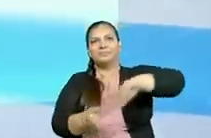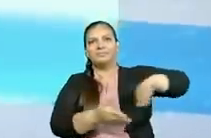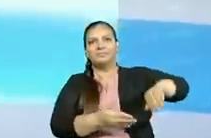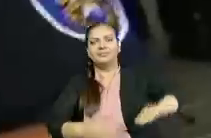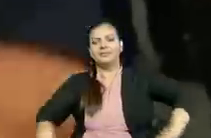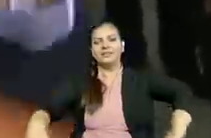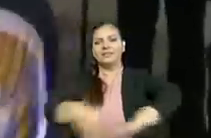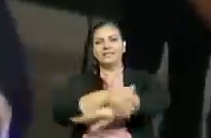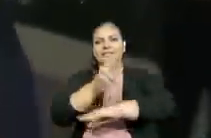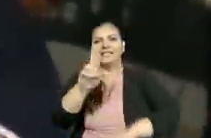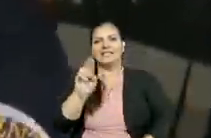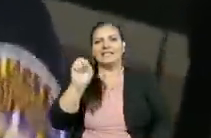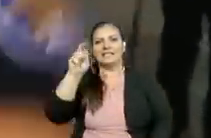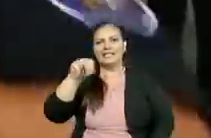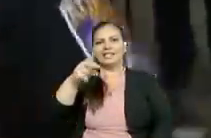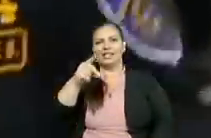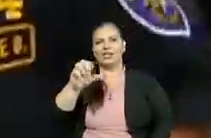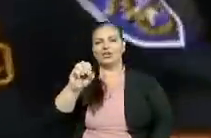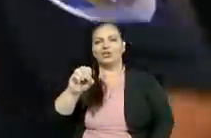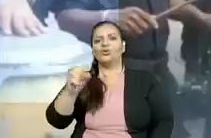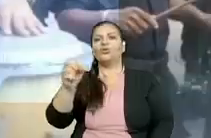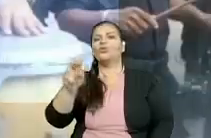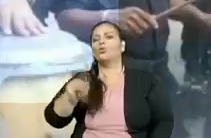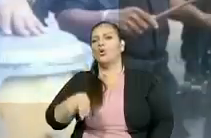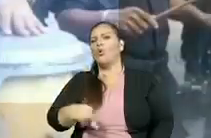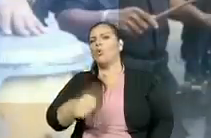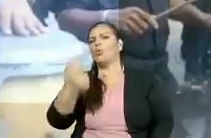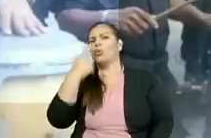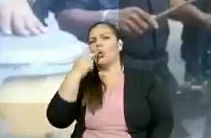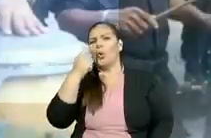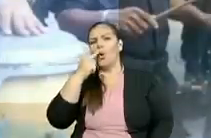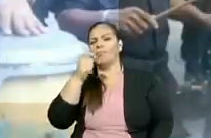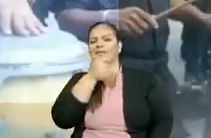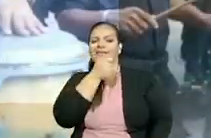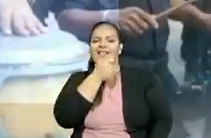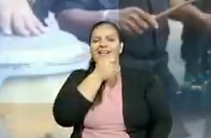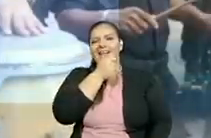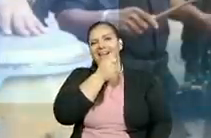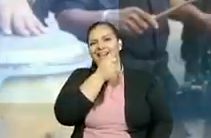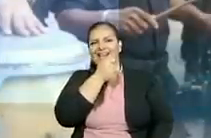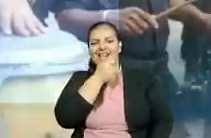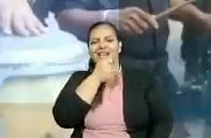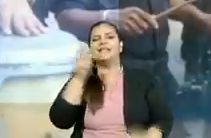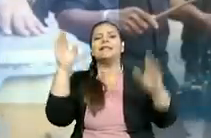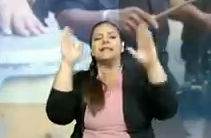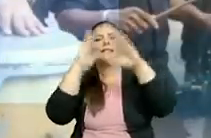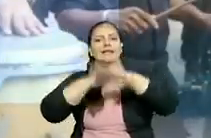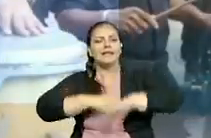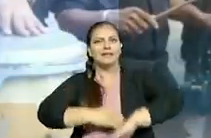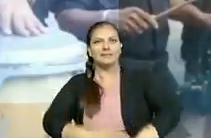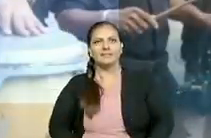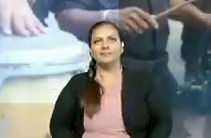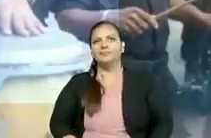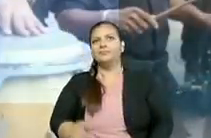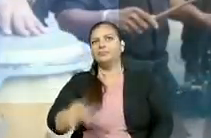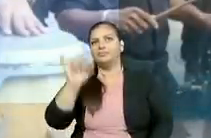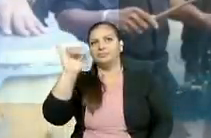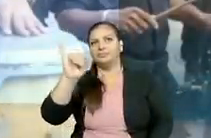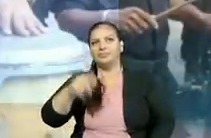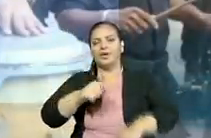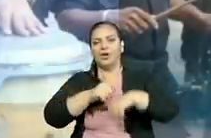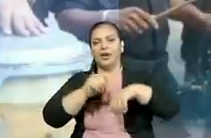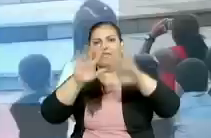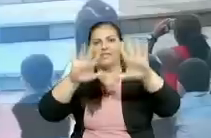presentará el reconocido cantautor Andy Montañez. Tome nota porque la agenda se extiende al sábado 6 de octubre en el Parque Seminario